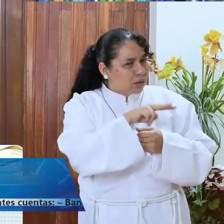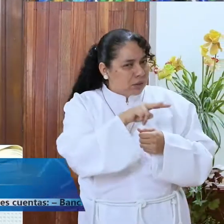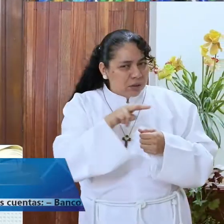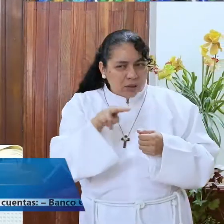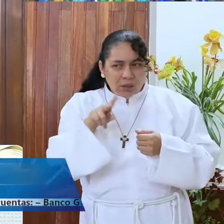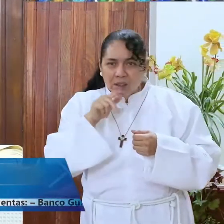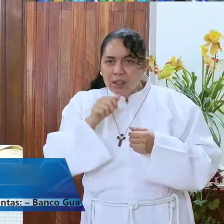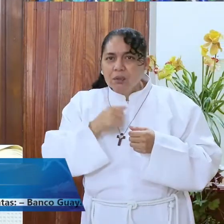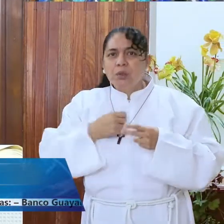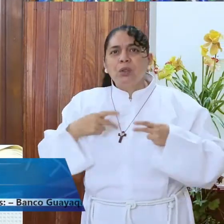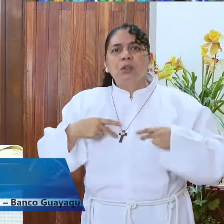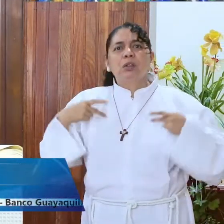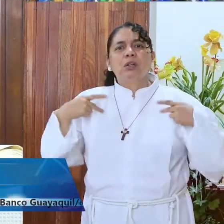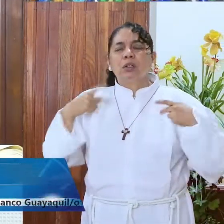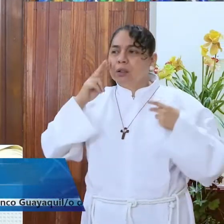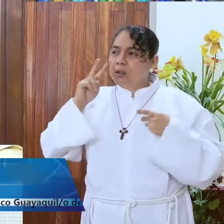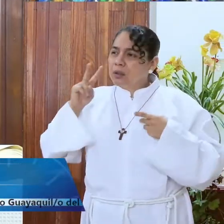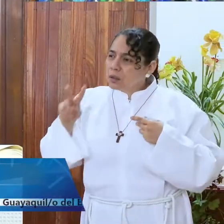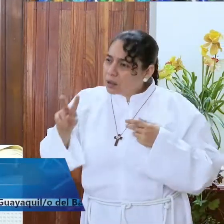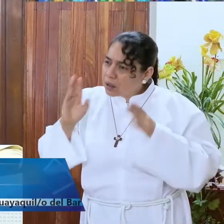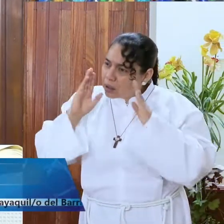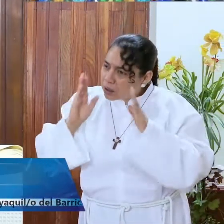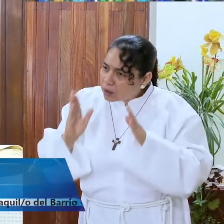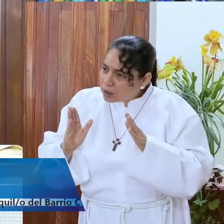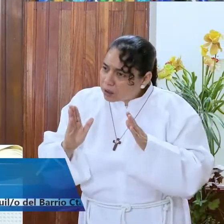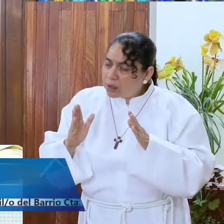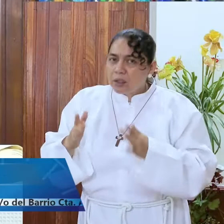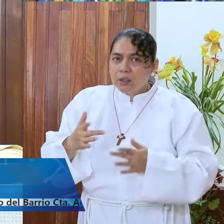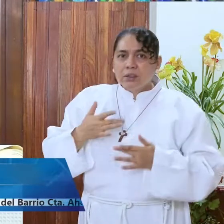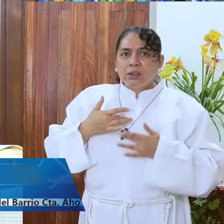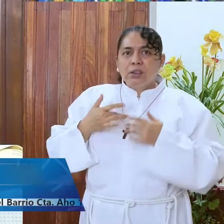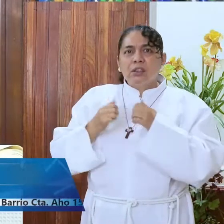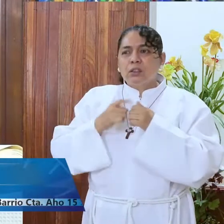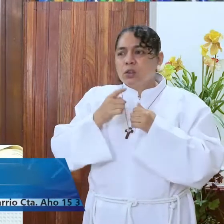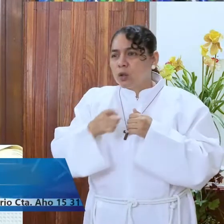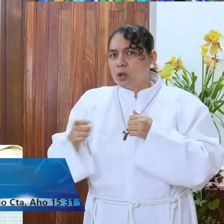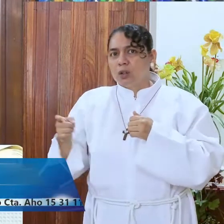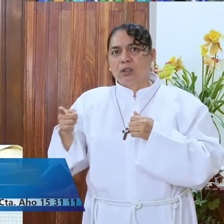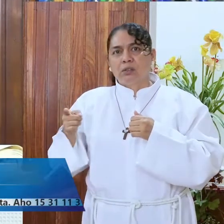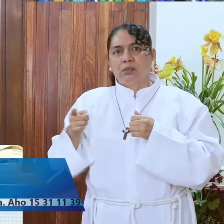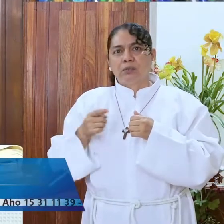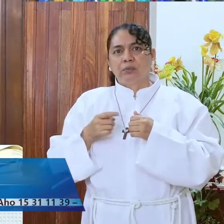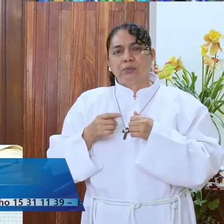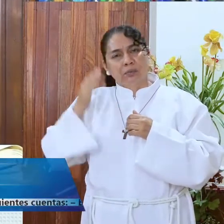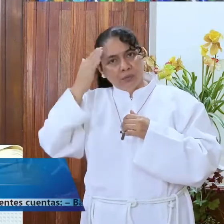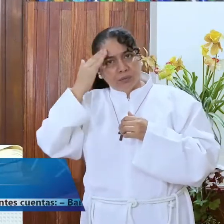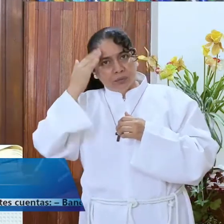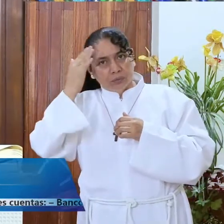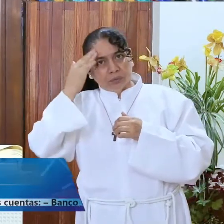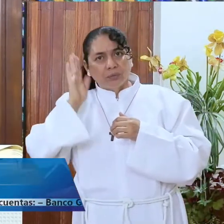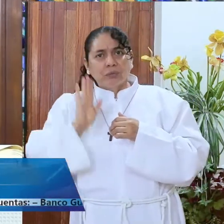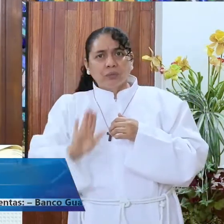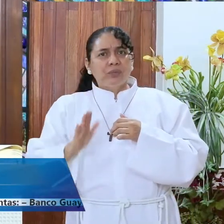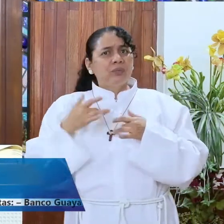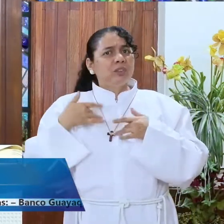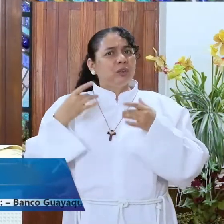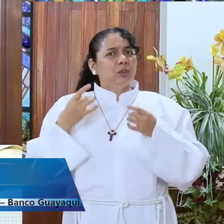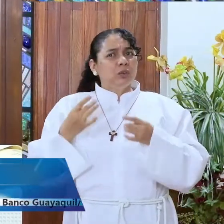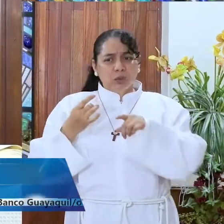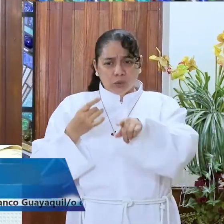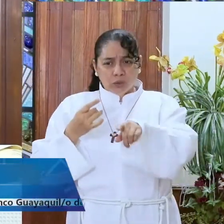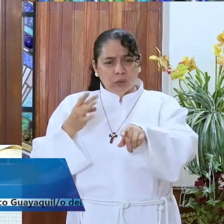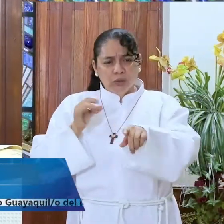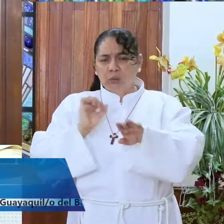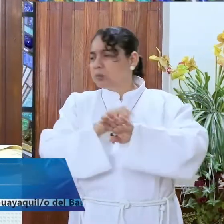atención luego compadecernos decir sentir con ellos saber que sus dolores nuestro dolor